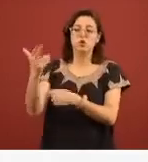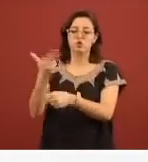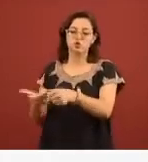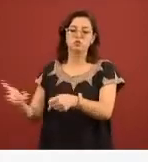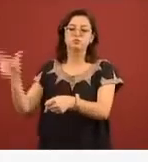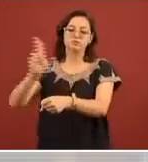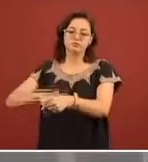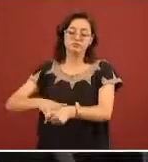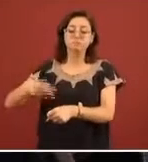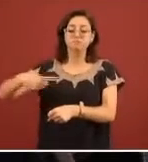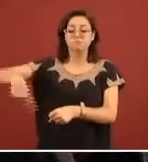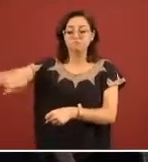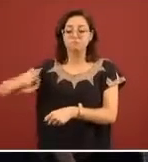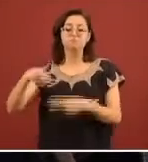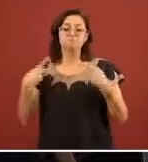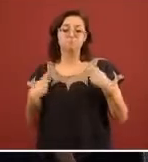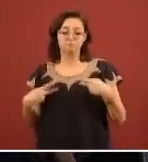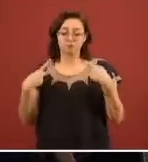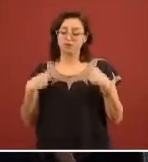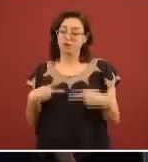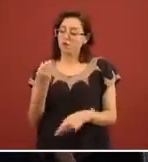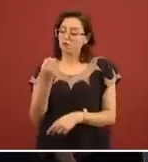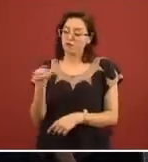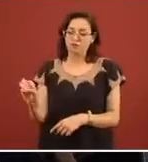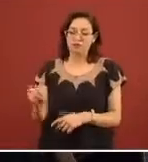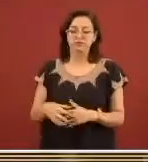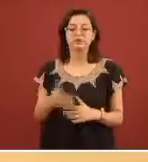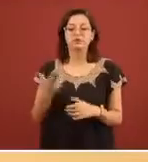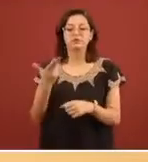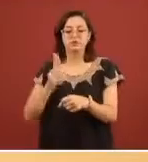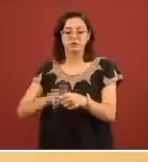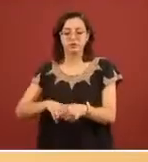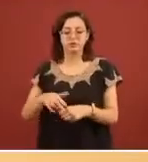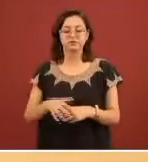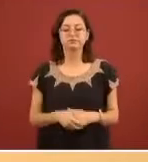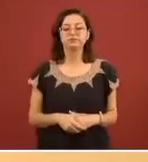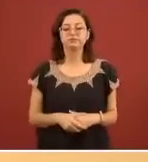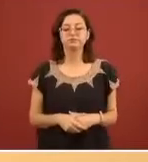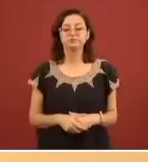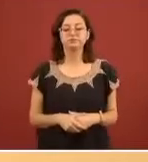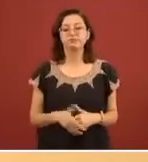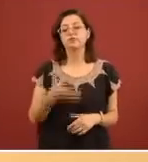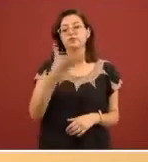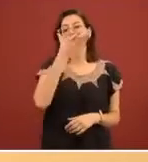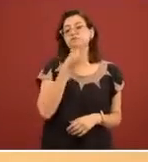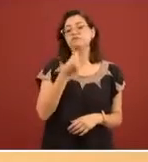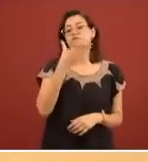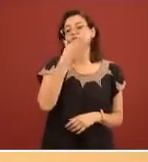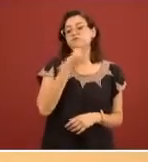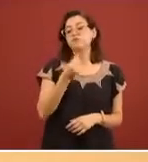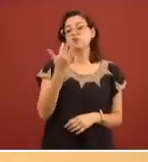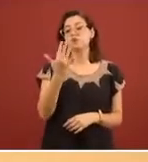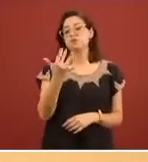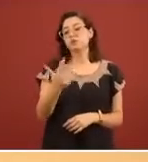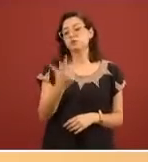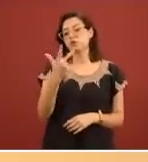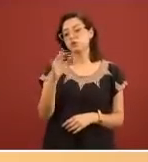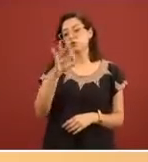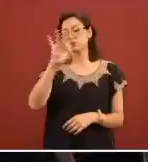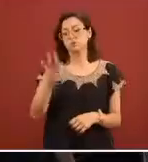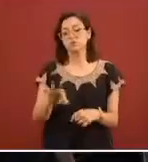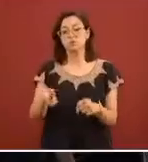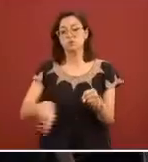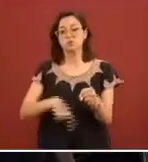de personas que se han tenido que hospitalizar. La distribución por sexo, los hombres continúan con un